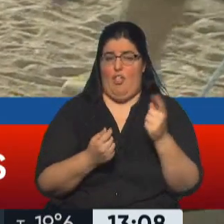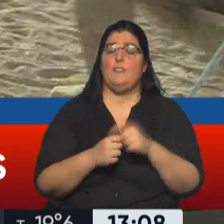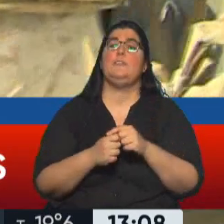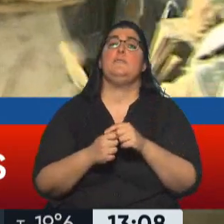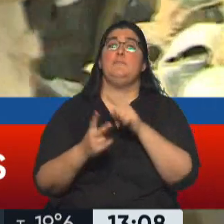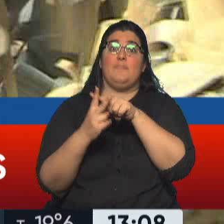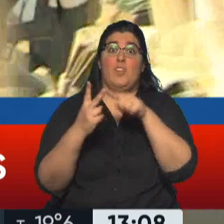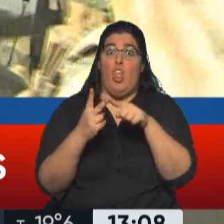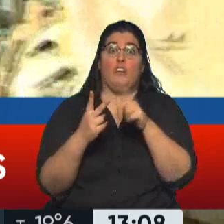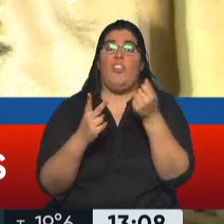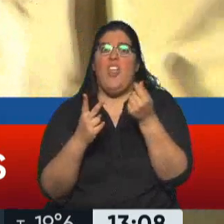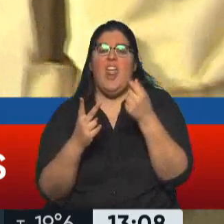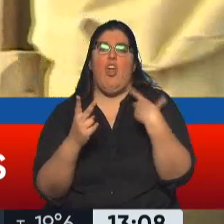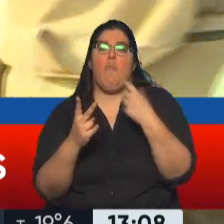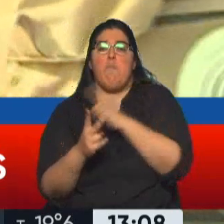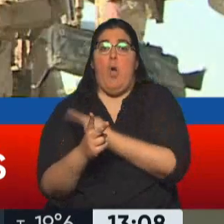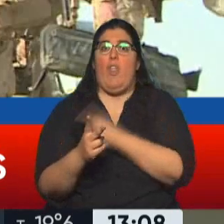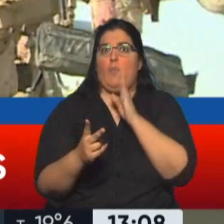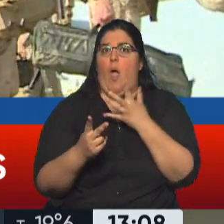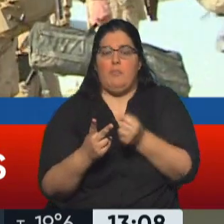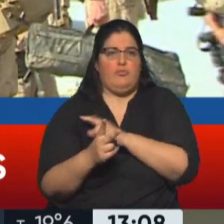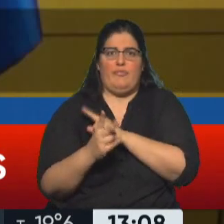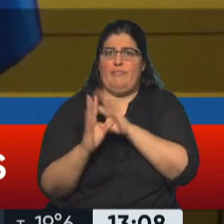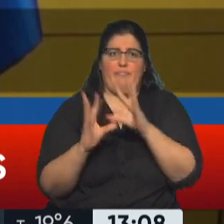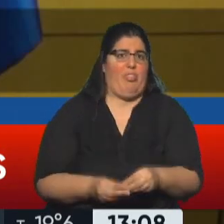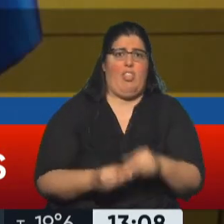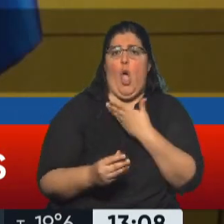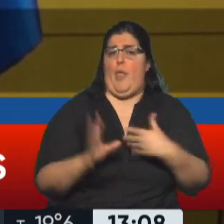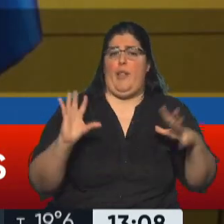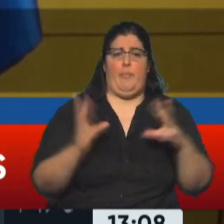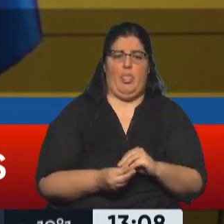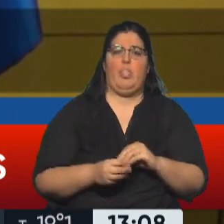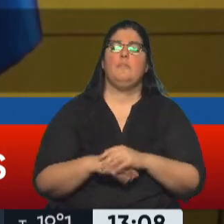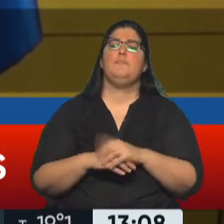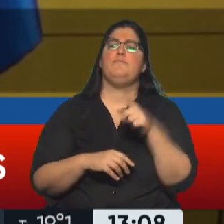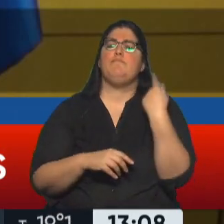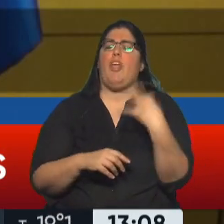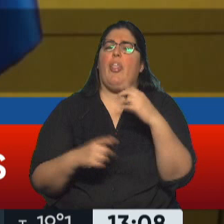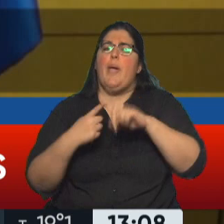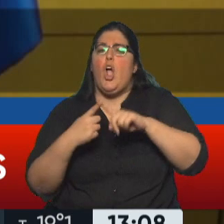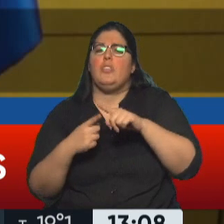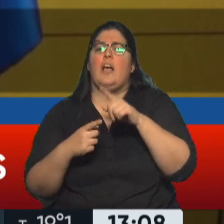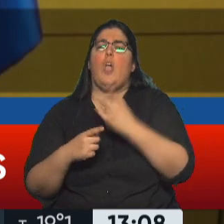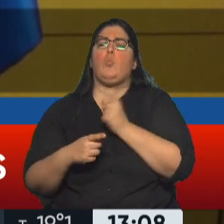condiciones cesaron, se derrumbó como un castillo de naipes. We'll have to get in touch with the authorities in Kabul.